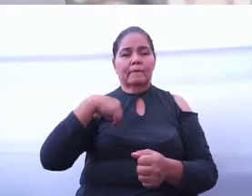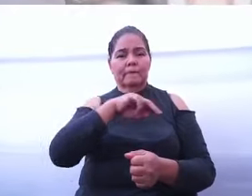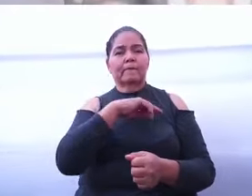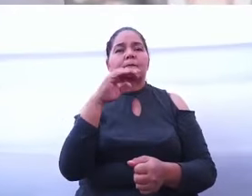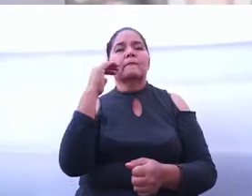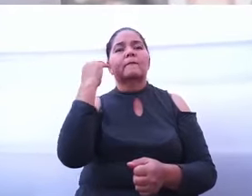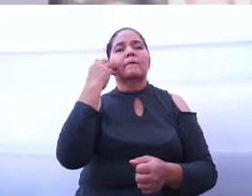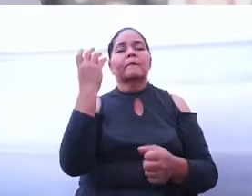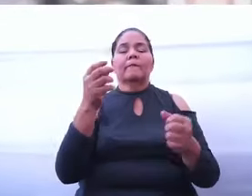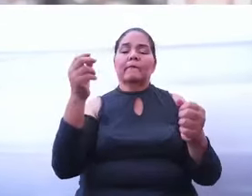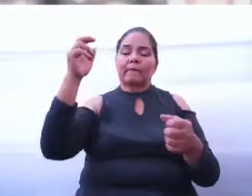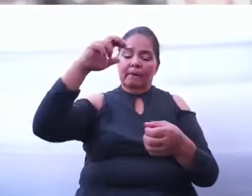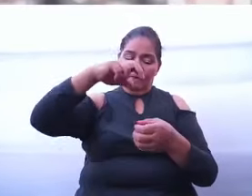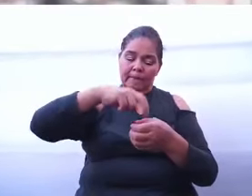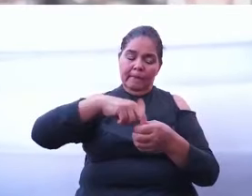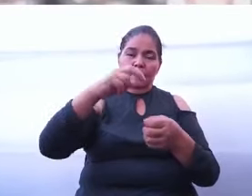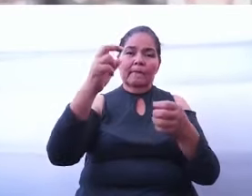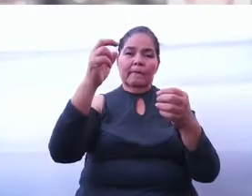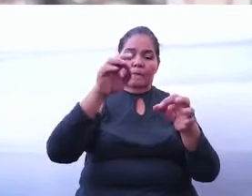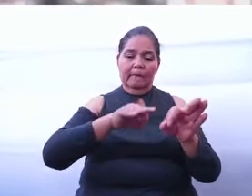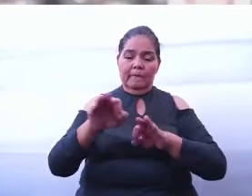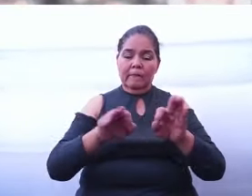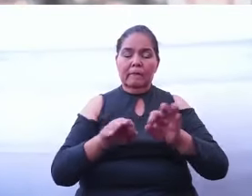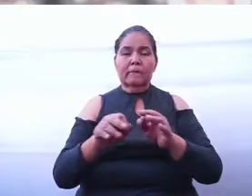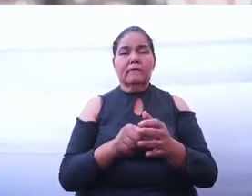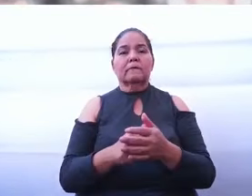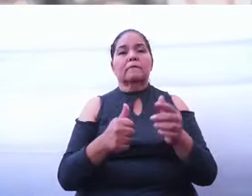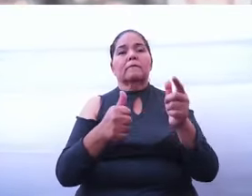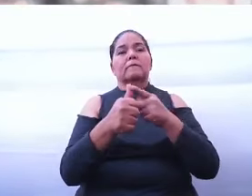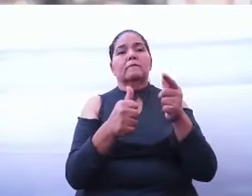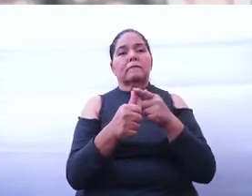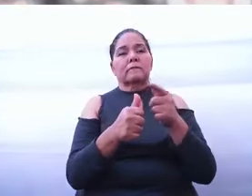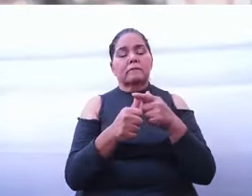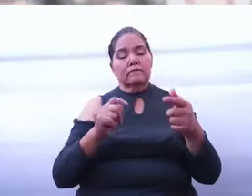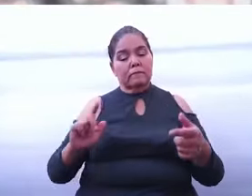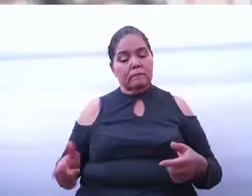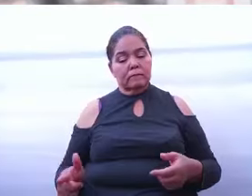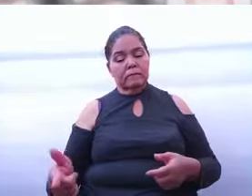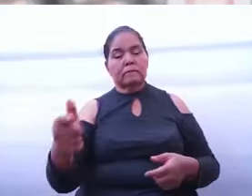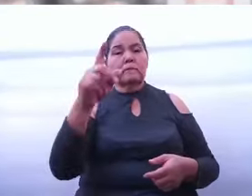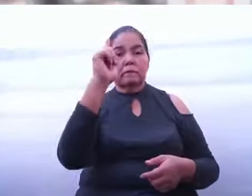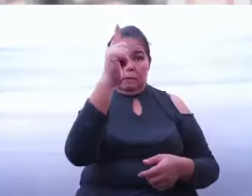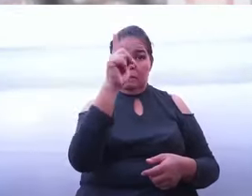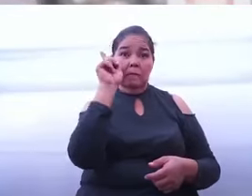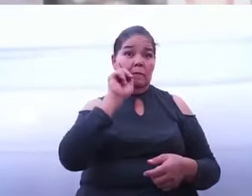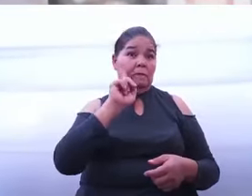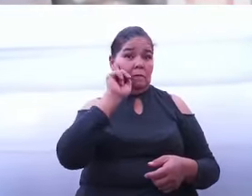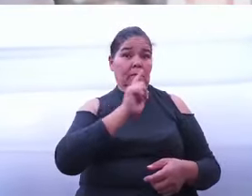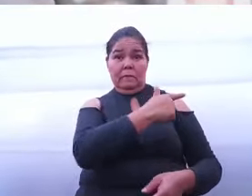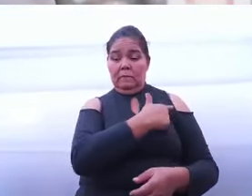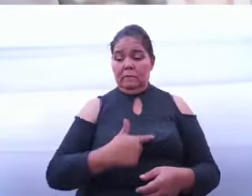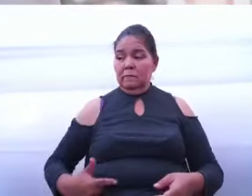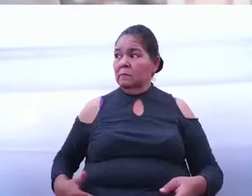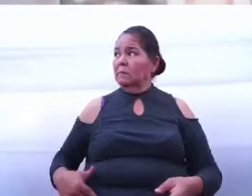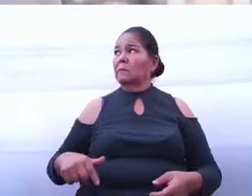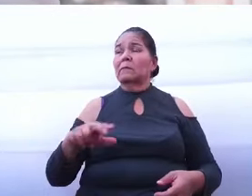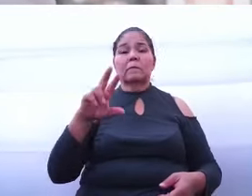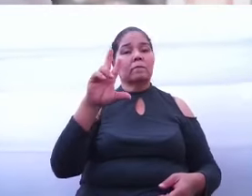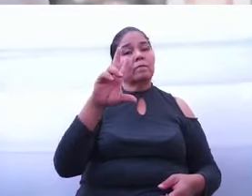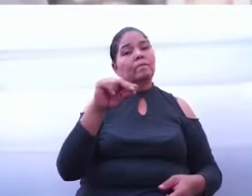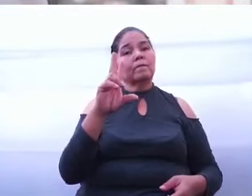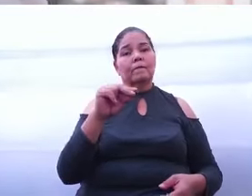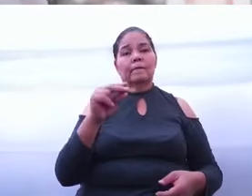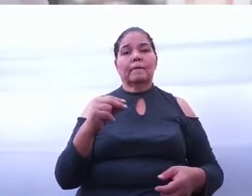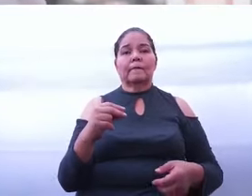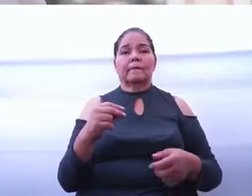políticas públicas. En este que es el primer gobierno encabezado por una mujer, no vamos a tolerar la